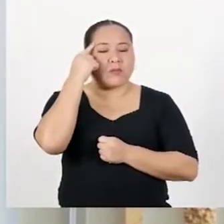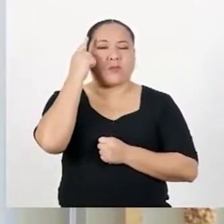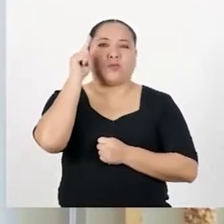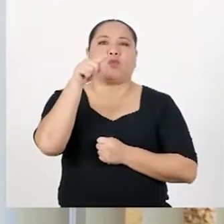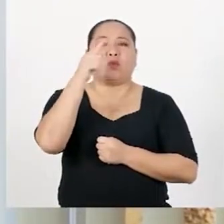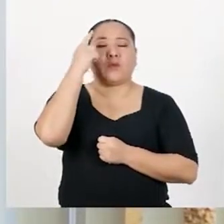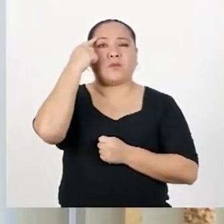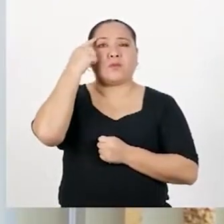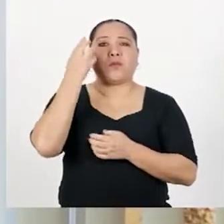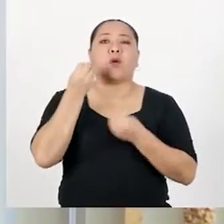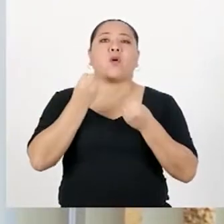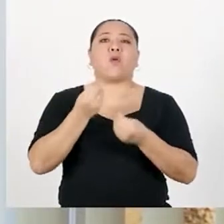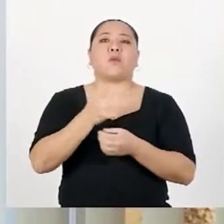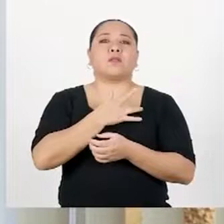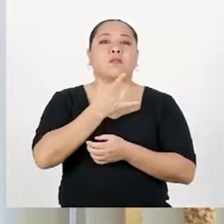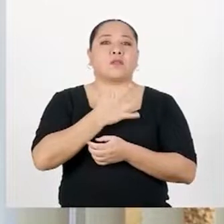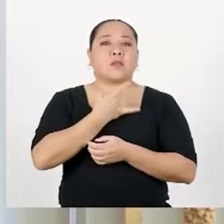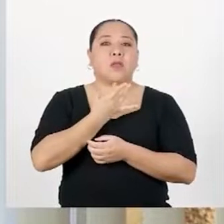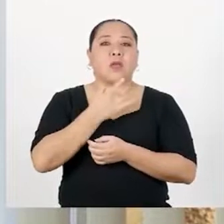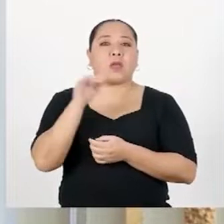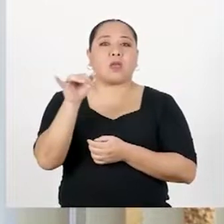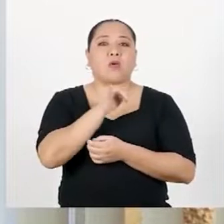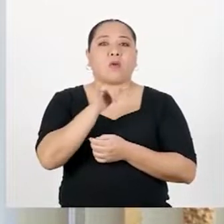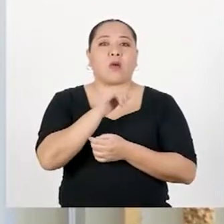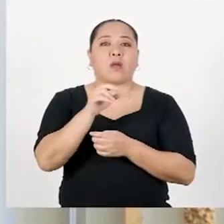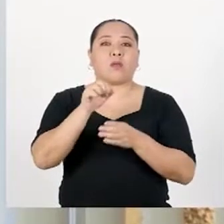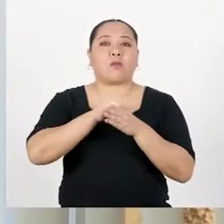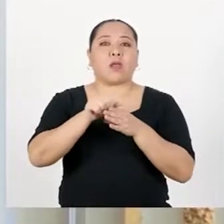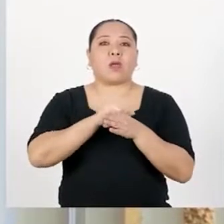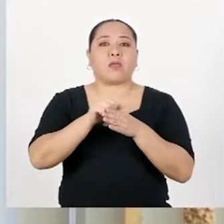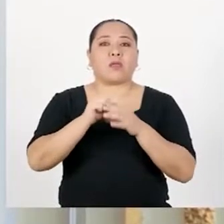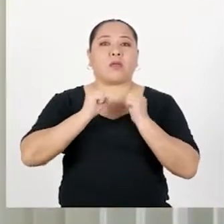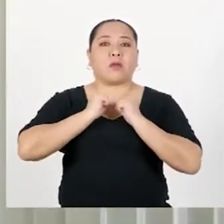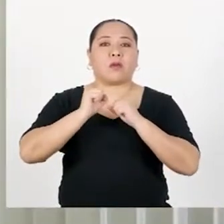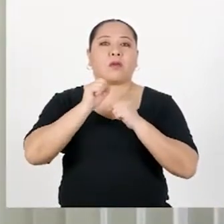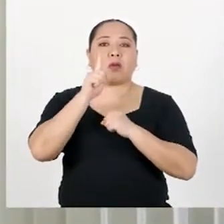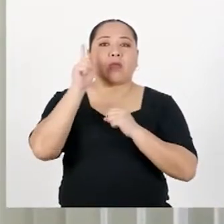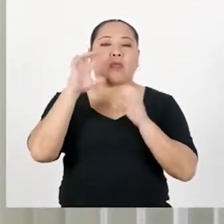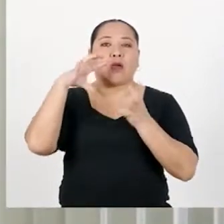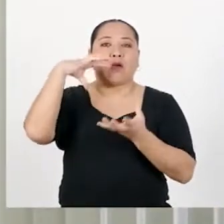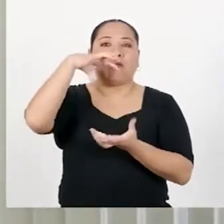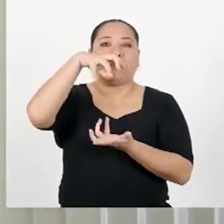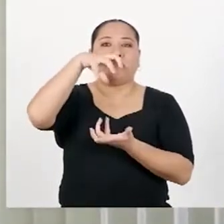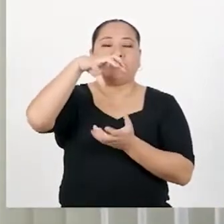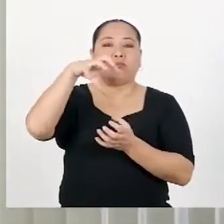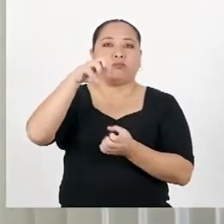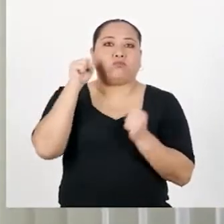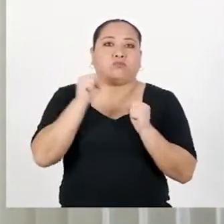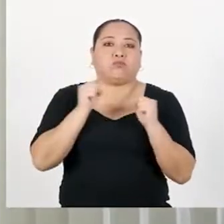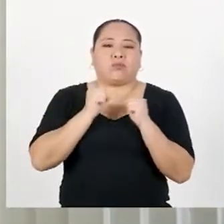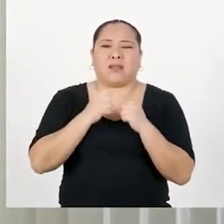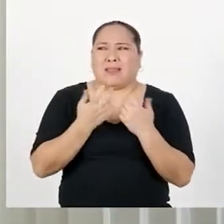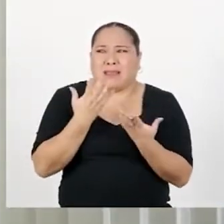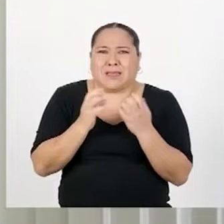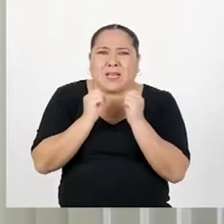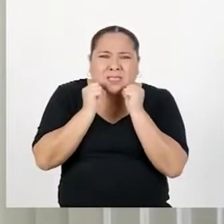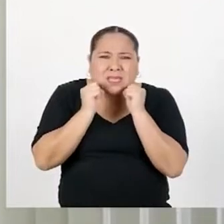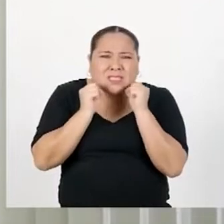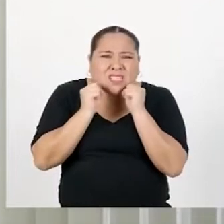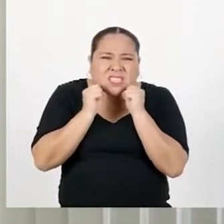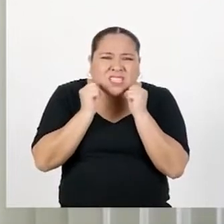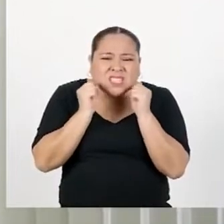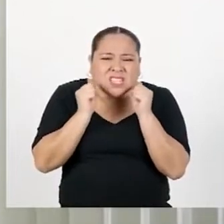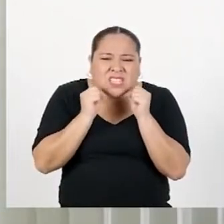pensar cómo se sentirá hacer el mismo ejercicio en el Polo Norte? Seguro tiritaría de